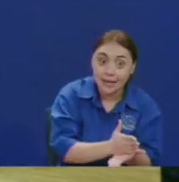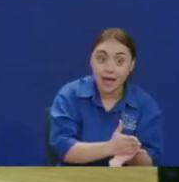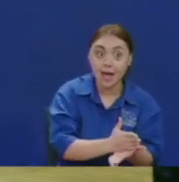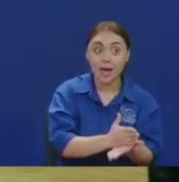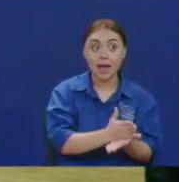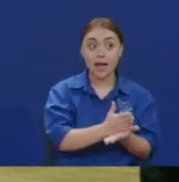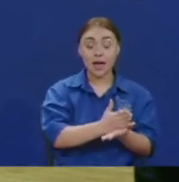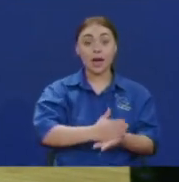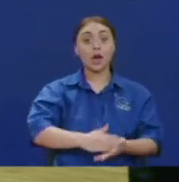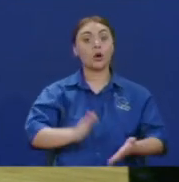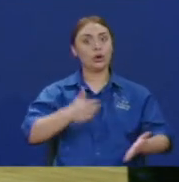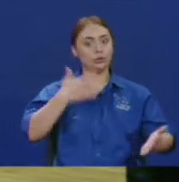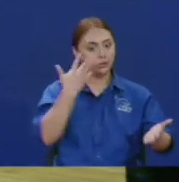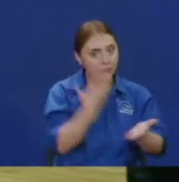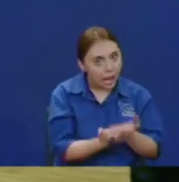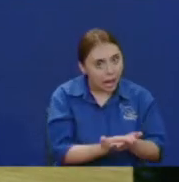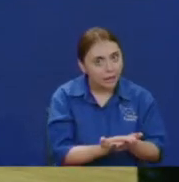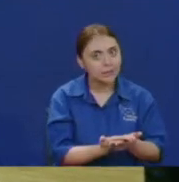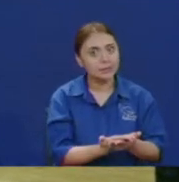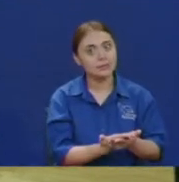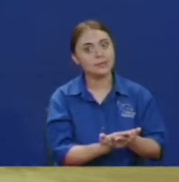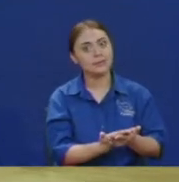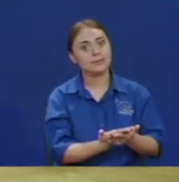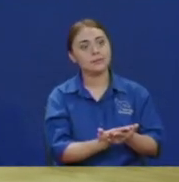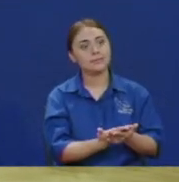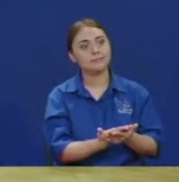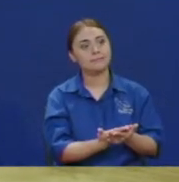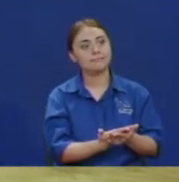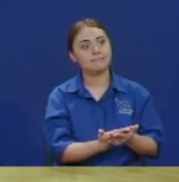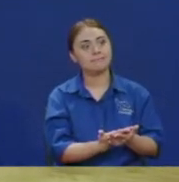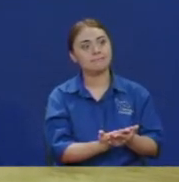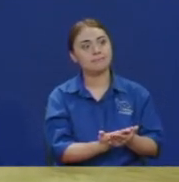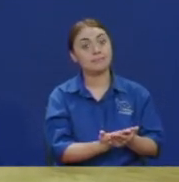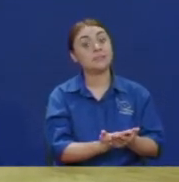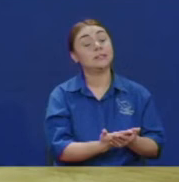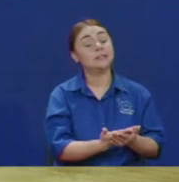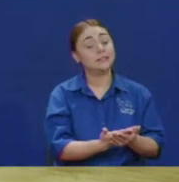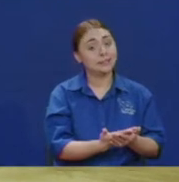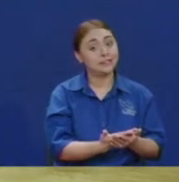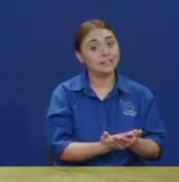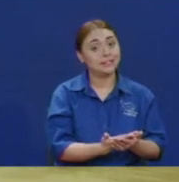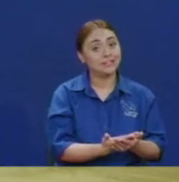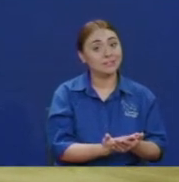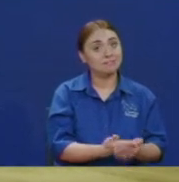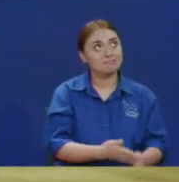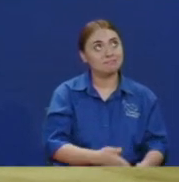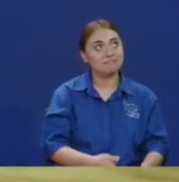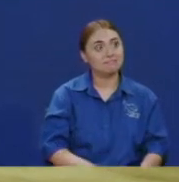cuando calla, tiene pegue de sabio.